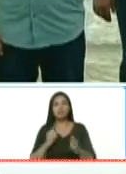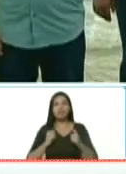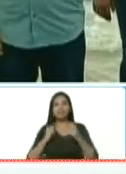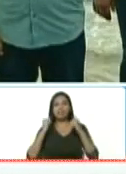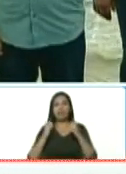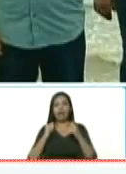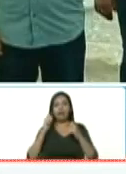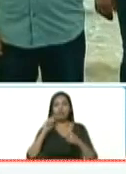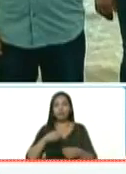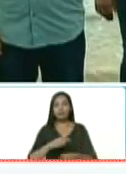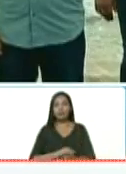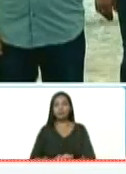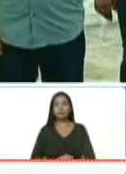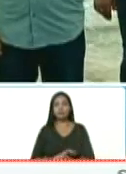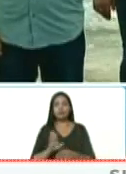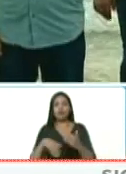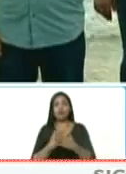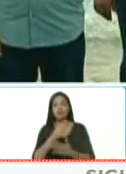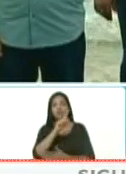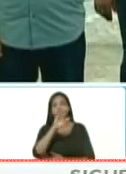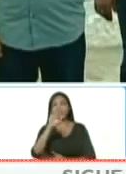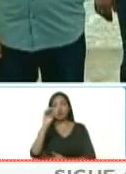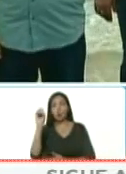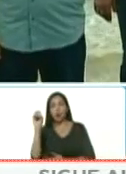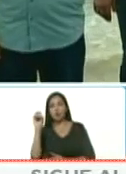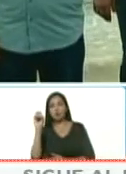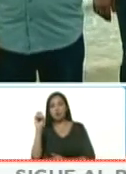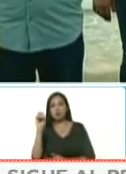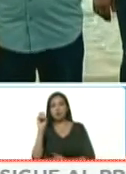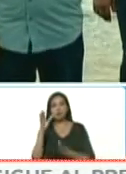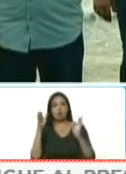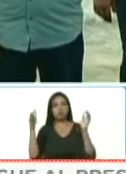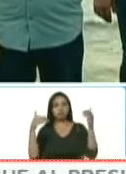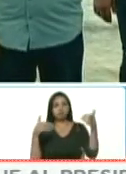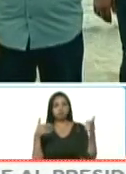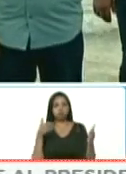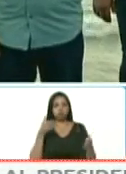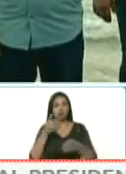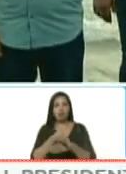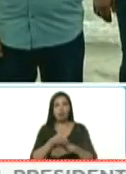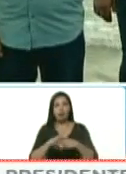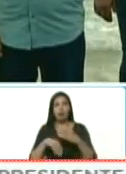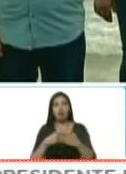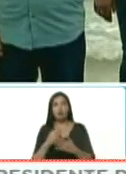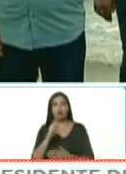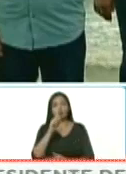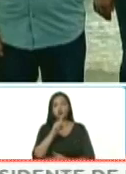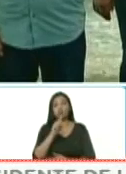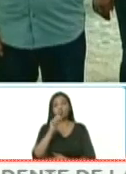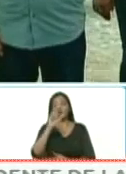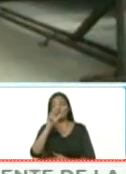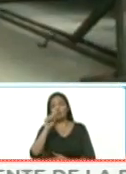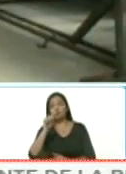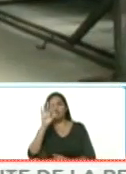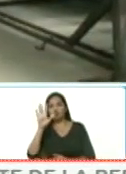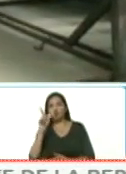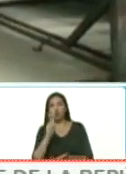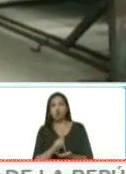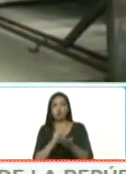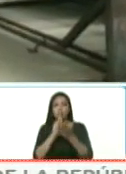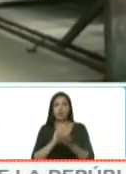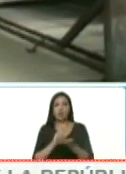De carga. Hasta 150 contenedores. 2.5 toneladas, 3 toneladas.